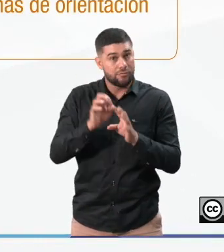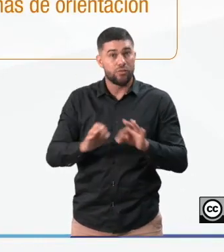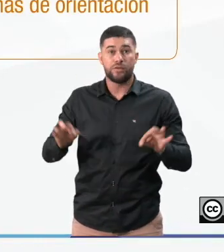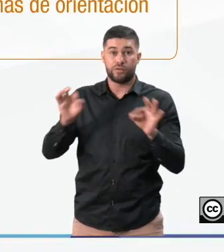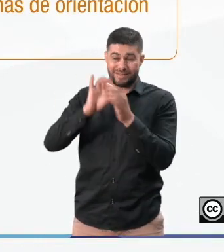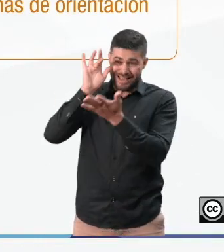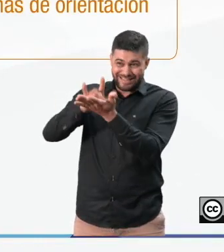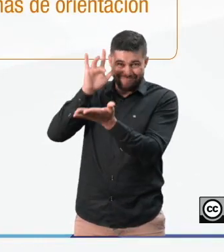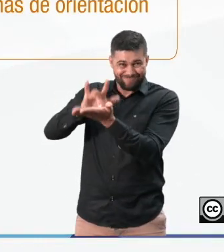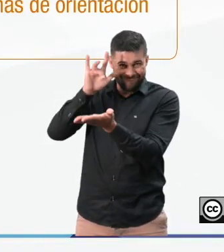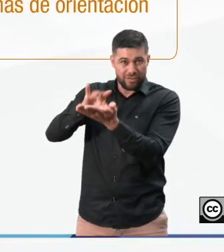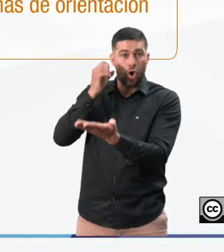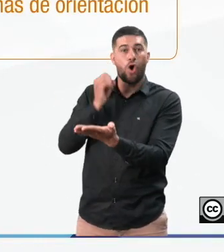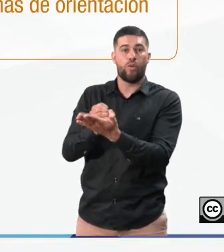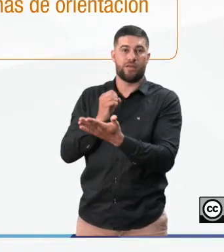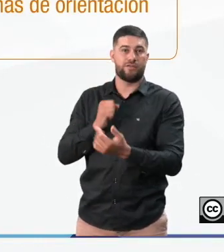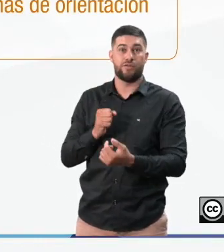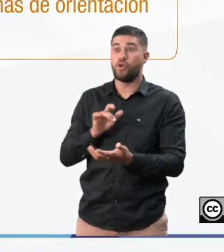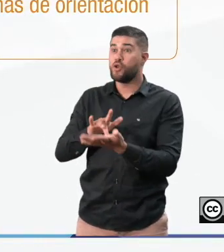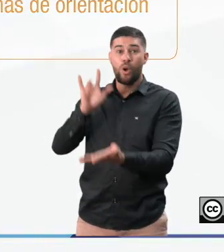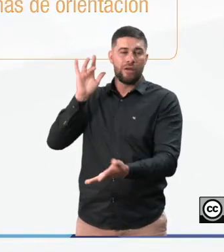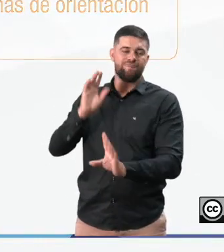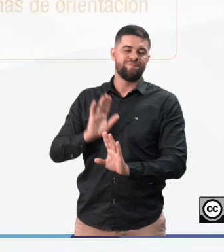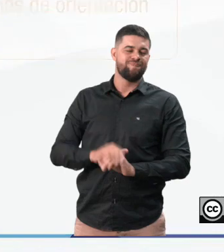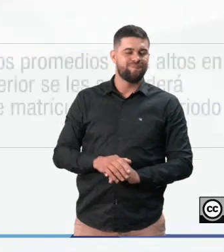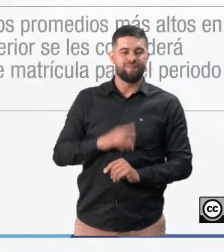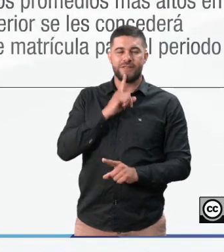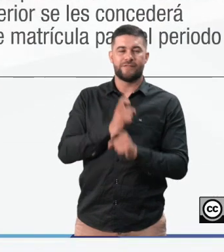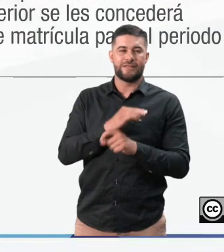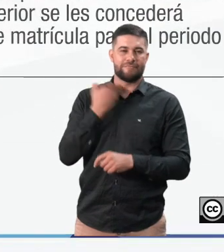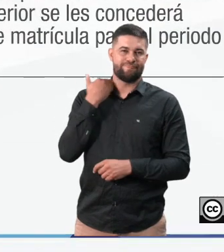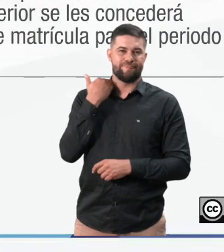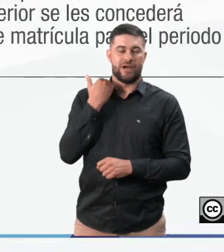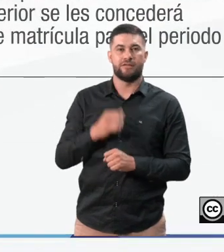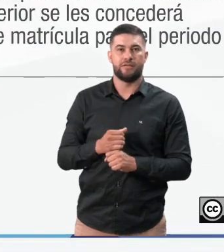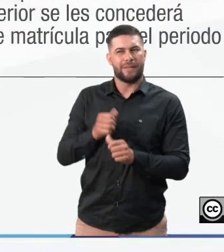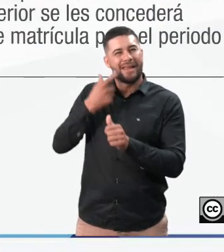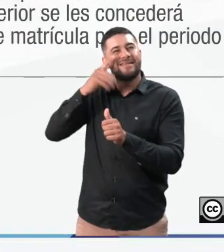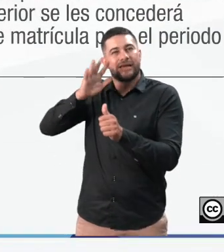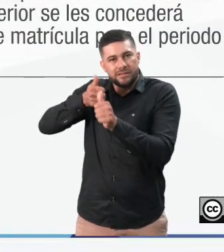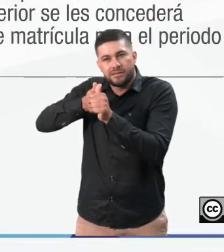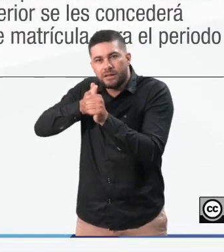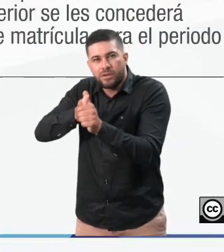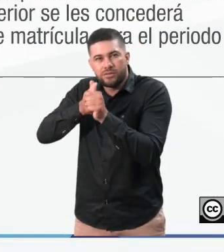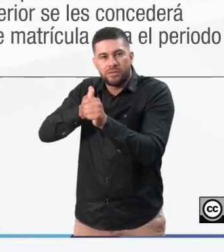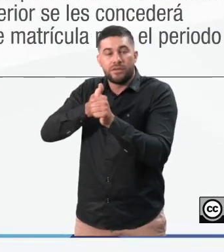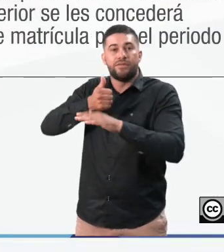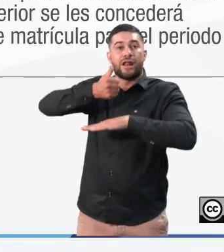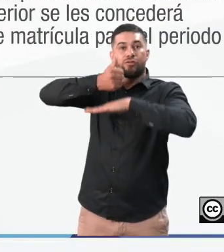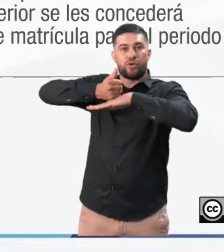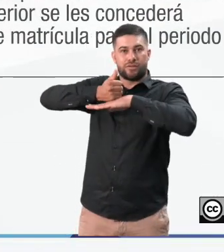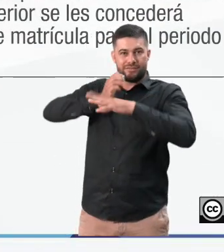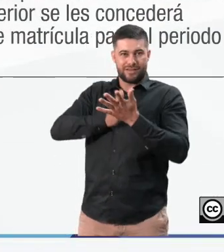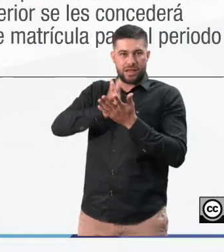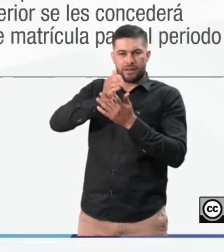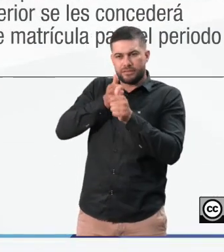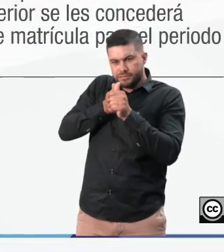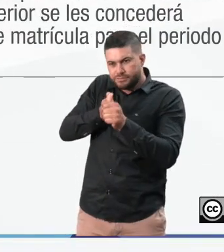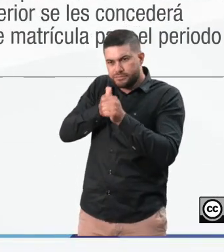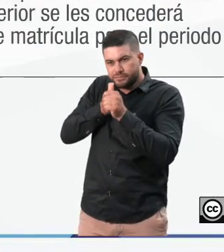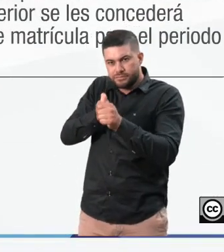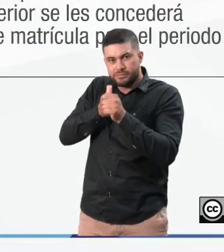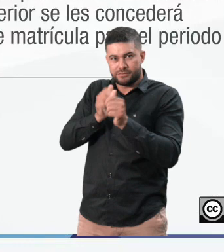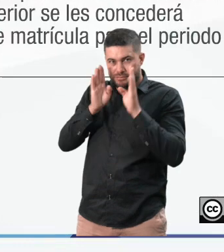seguimiento por parte del director del programa y del área de bienestar. Uno de los derechos de los estudiantes es conocer